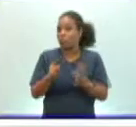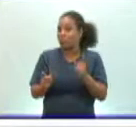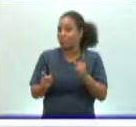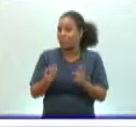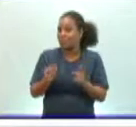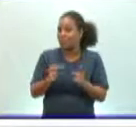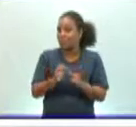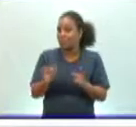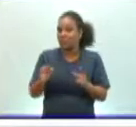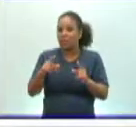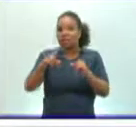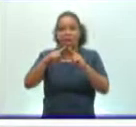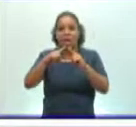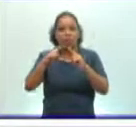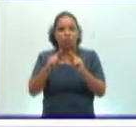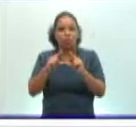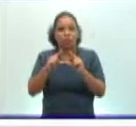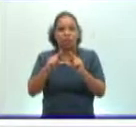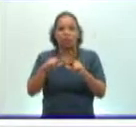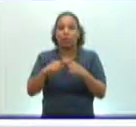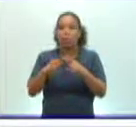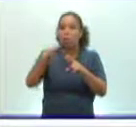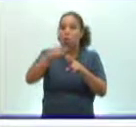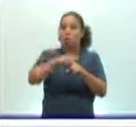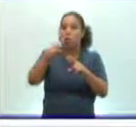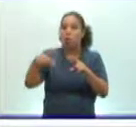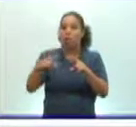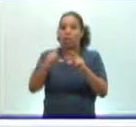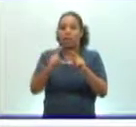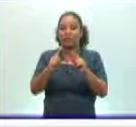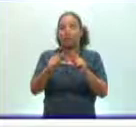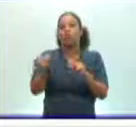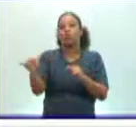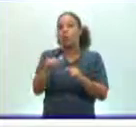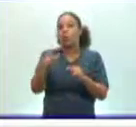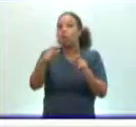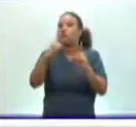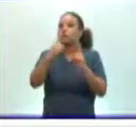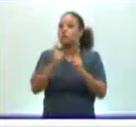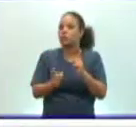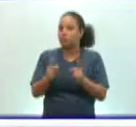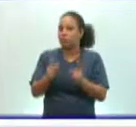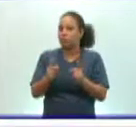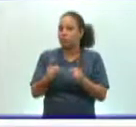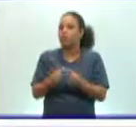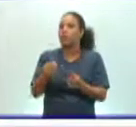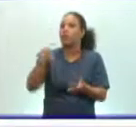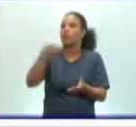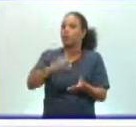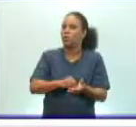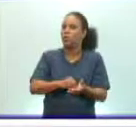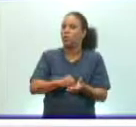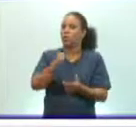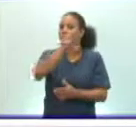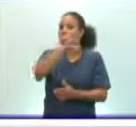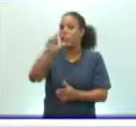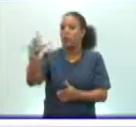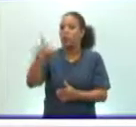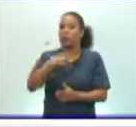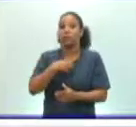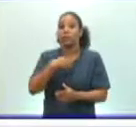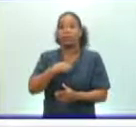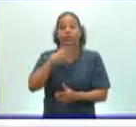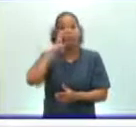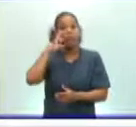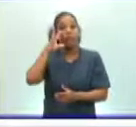un triángulo y los lados del triángulo son segmentos. Pero para ir ubicando el teorema, tienes que